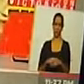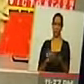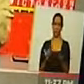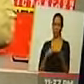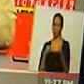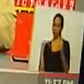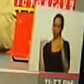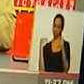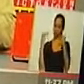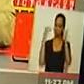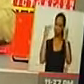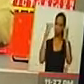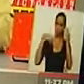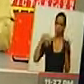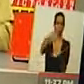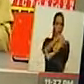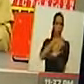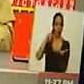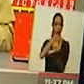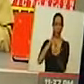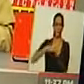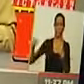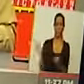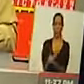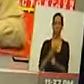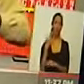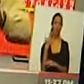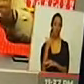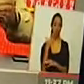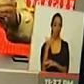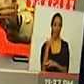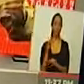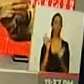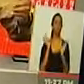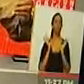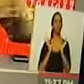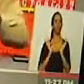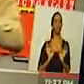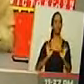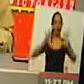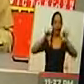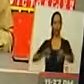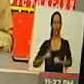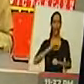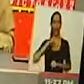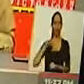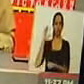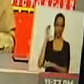un conflicto de carácter violento y armado y justificar una invasión a nuestro país.